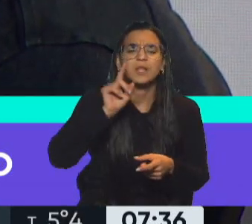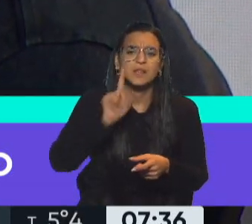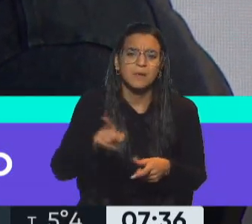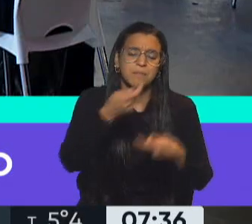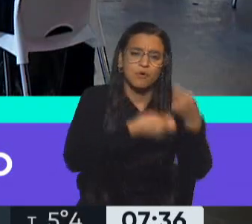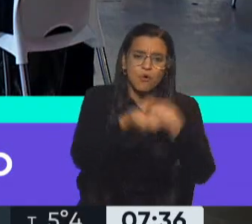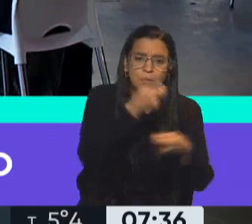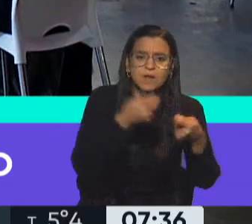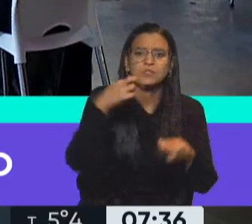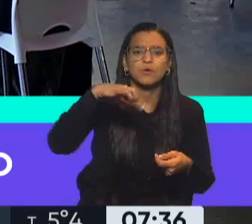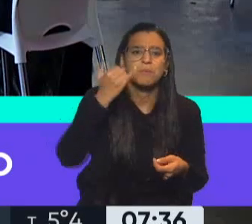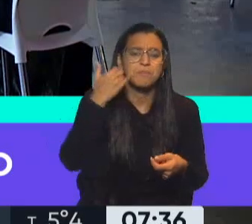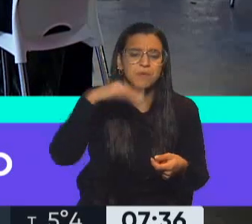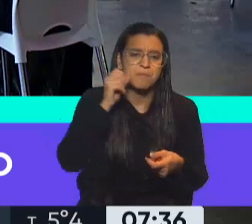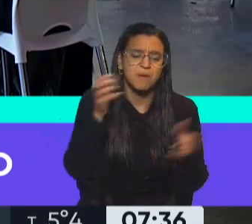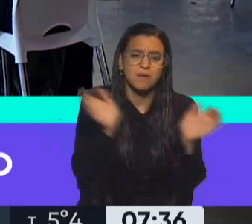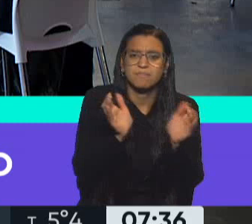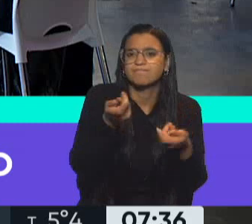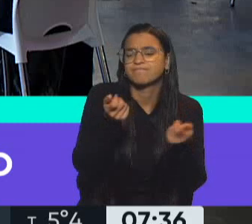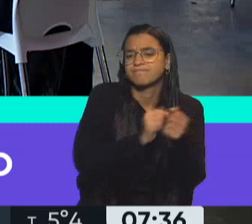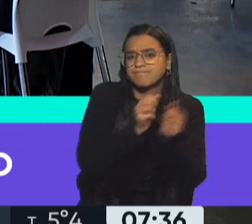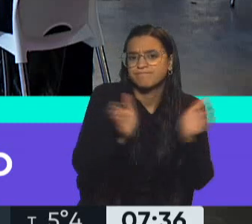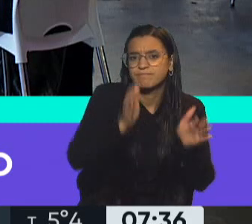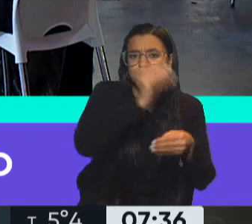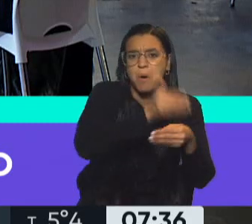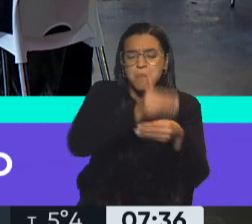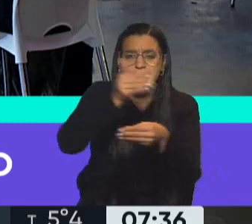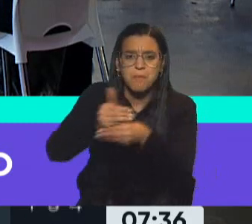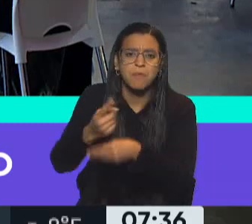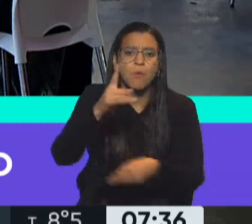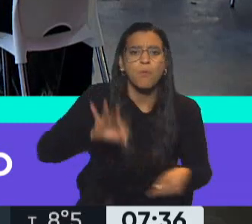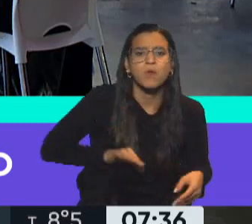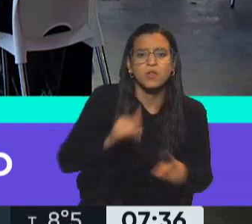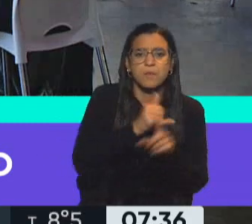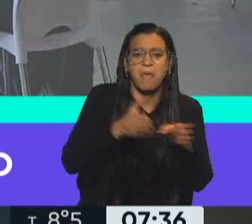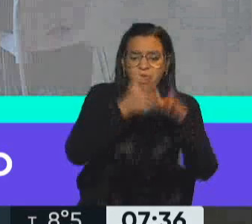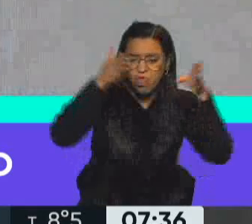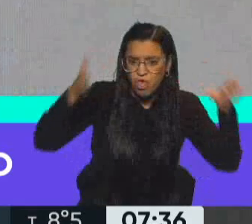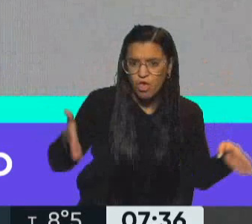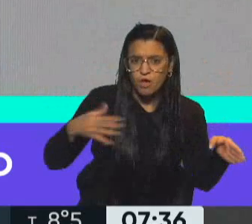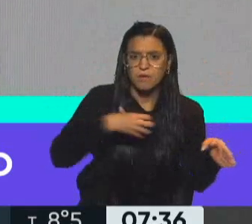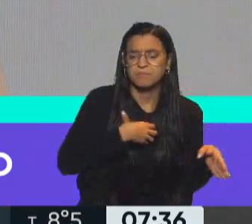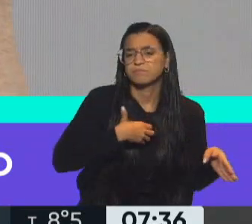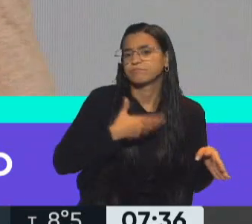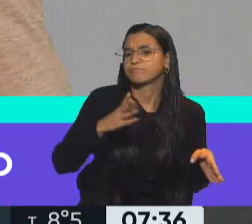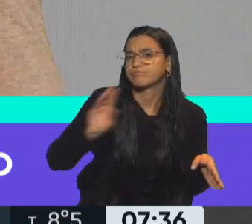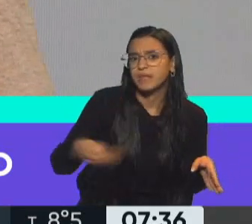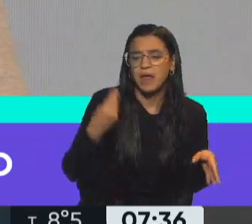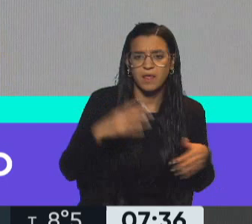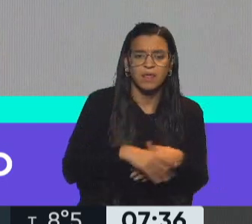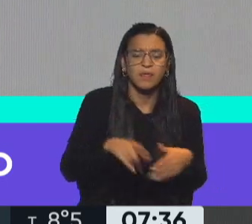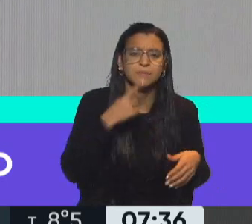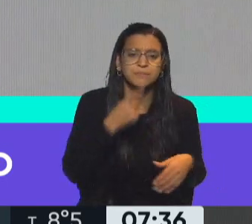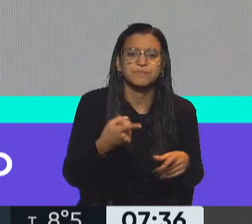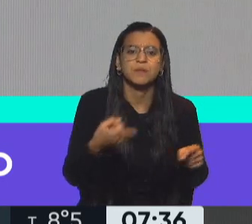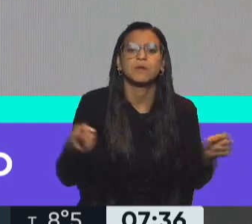pymes que cerraron, de luto por el año y medio de clase que perdimos. Y la contracara de esa